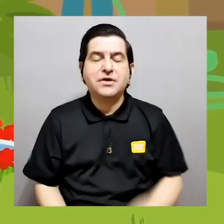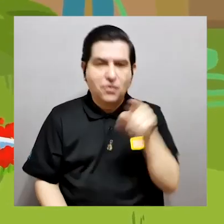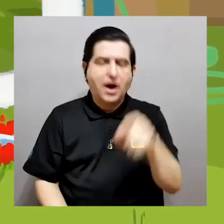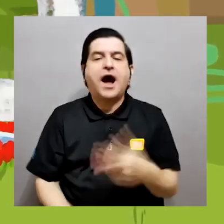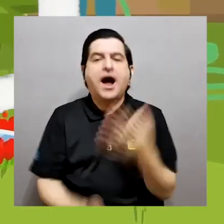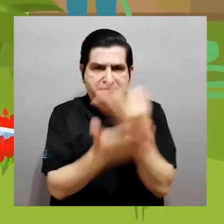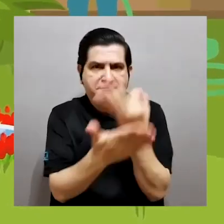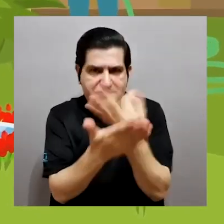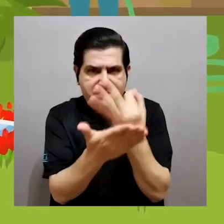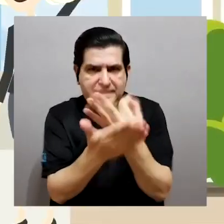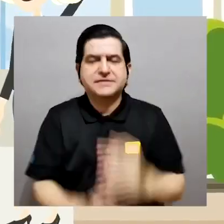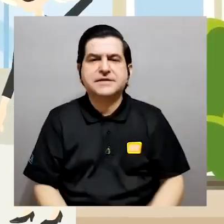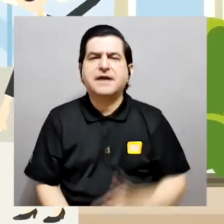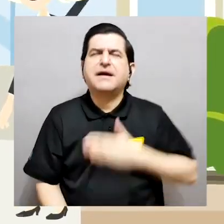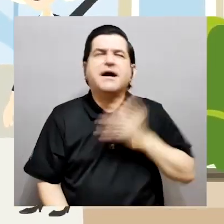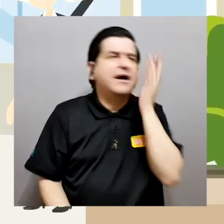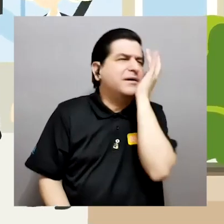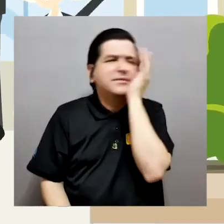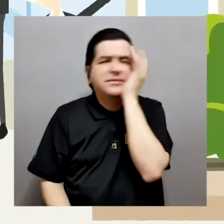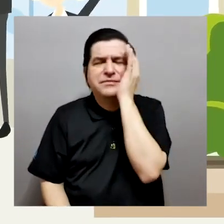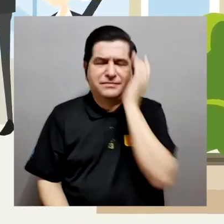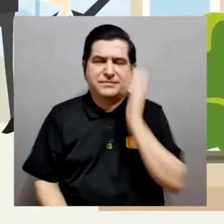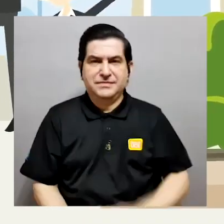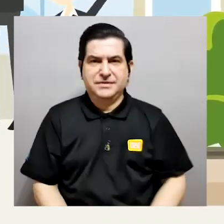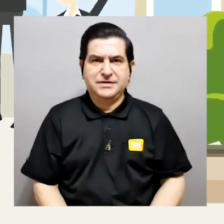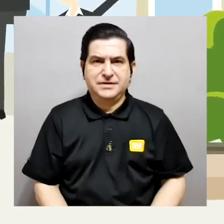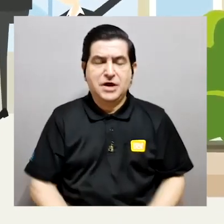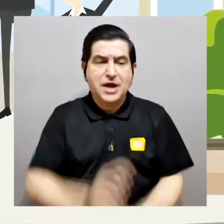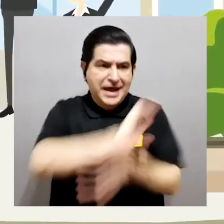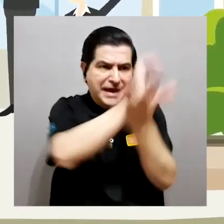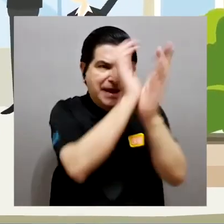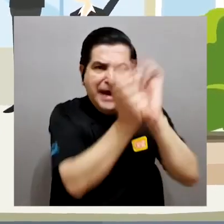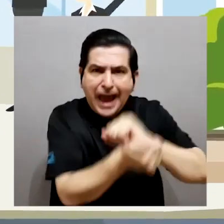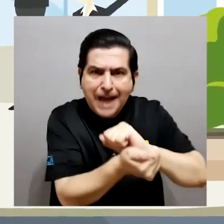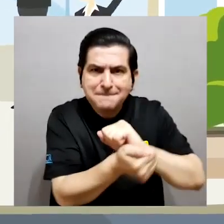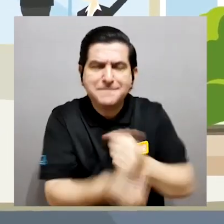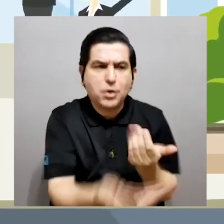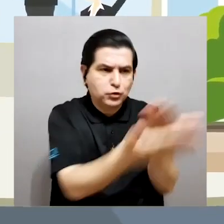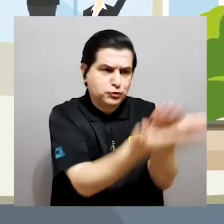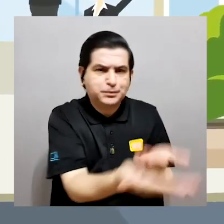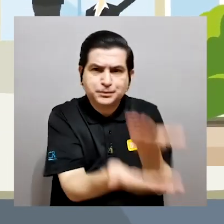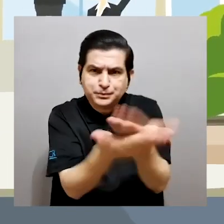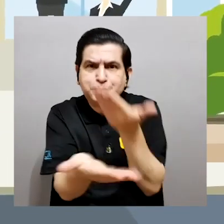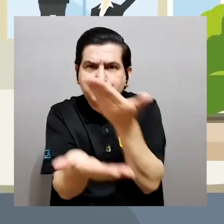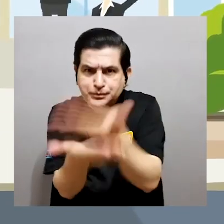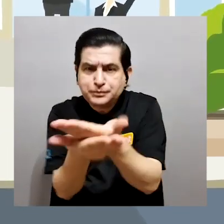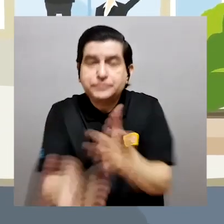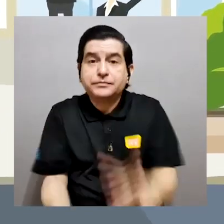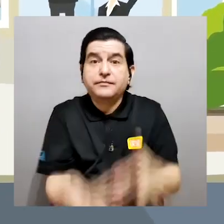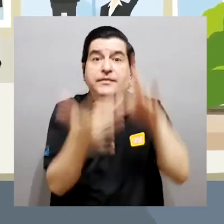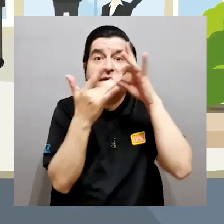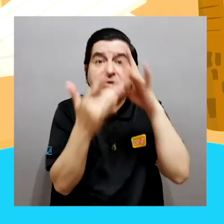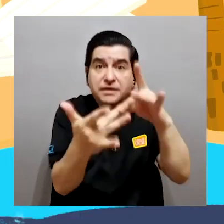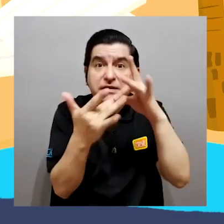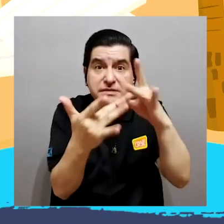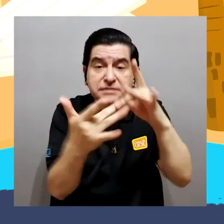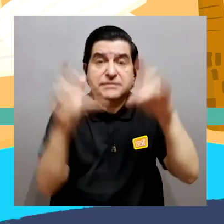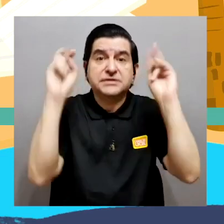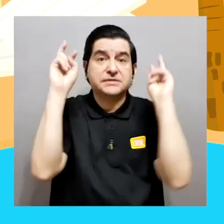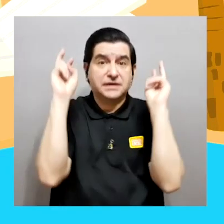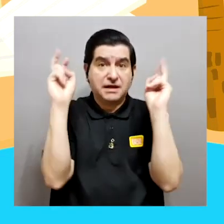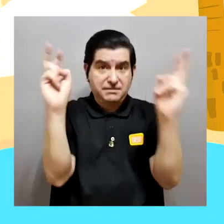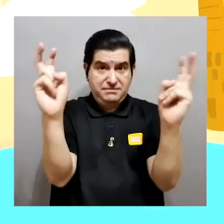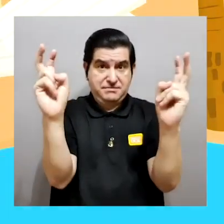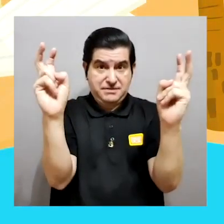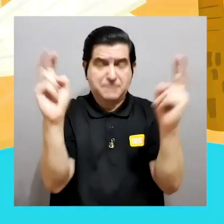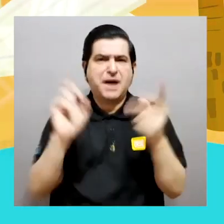financiar. También me preocupa mucho el tema, digamos, de los cambios que se plantean, especialmente en el